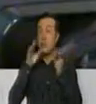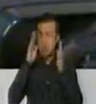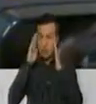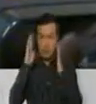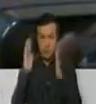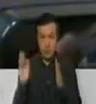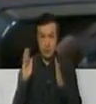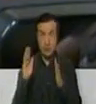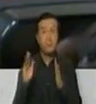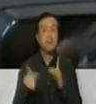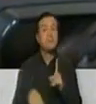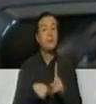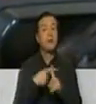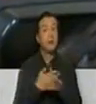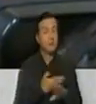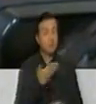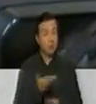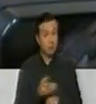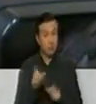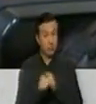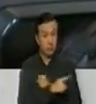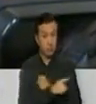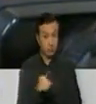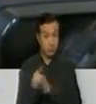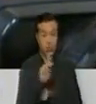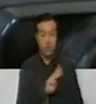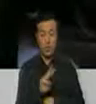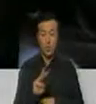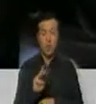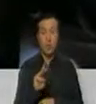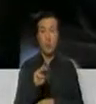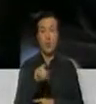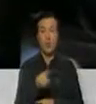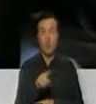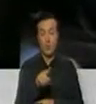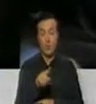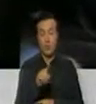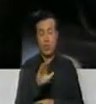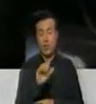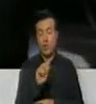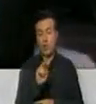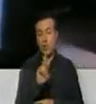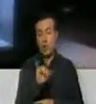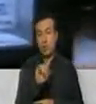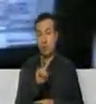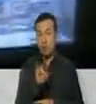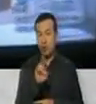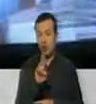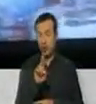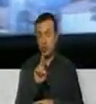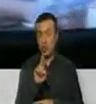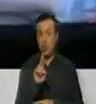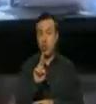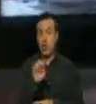Y finalmente, se puso a disposición de la ciudadanía la página web coronavirusecuador.com para